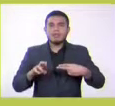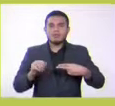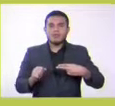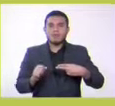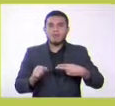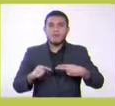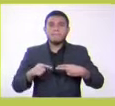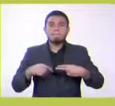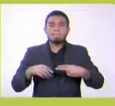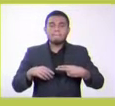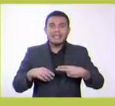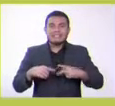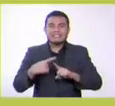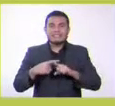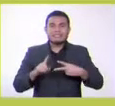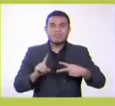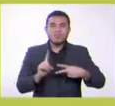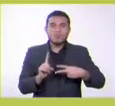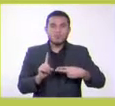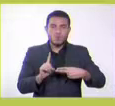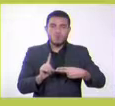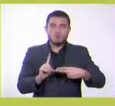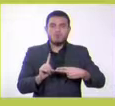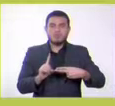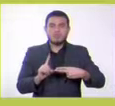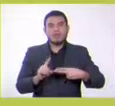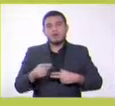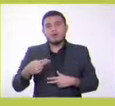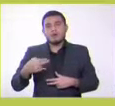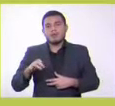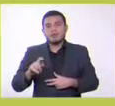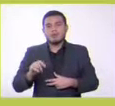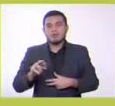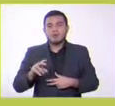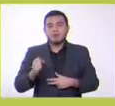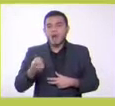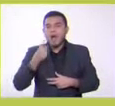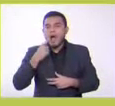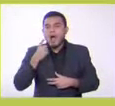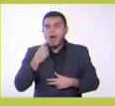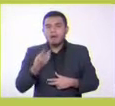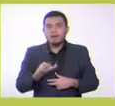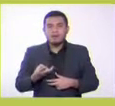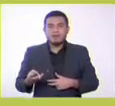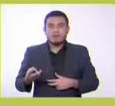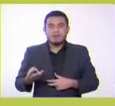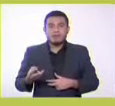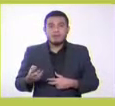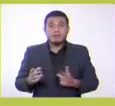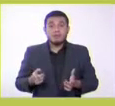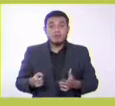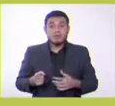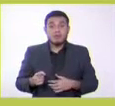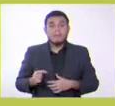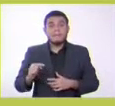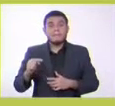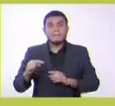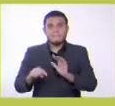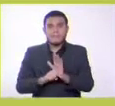+1, excepto en los hidruros metálicos, en los cuales es